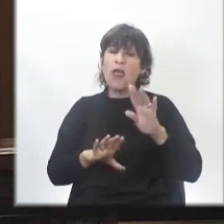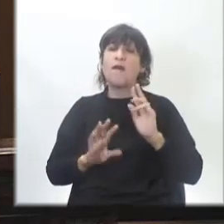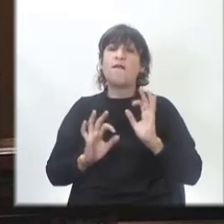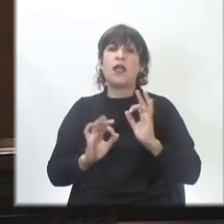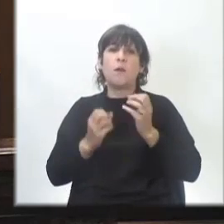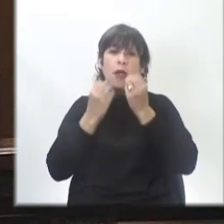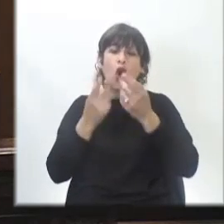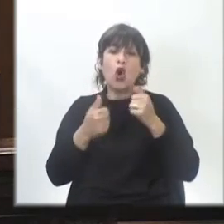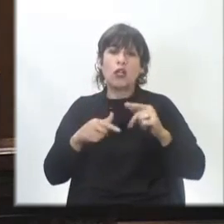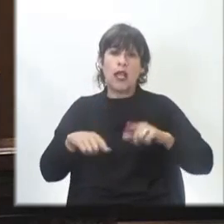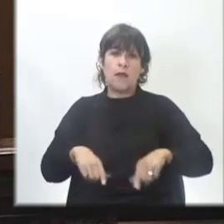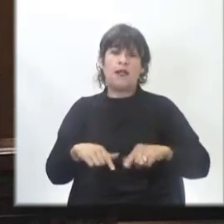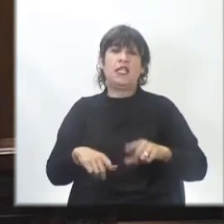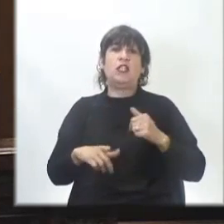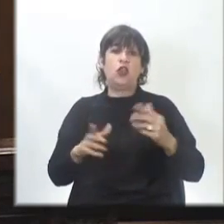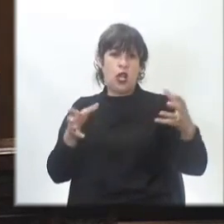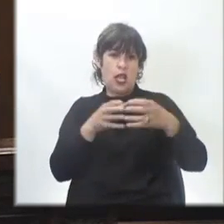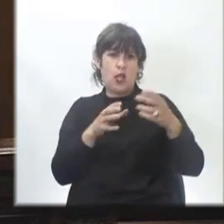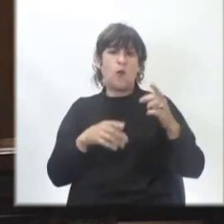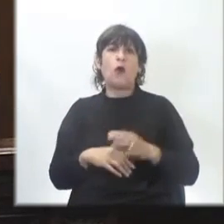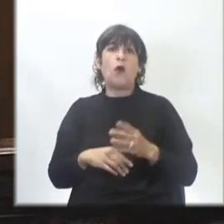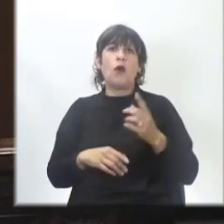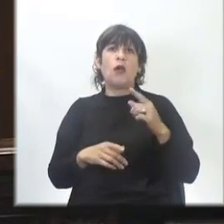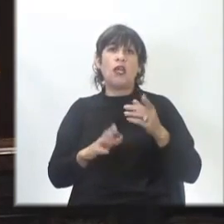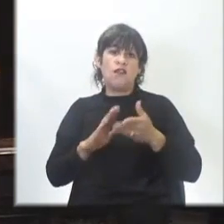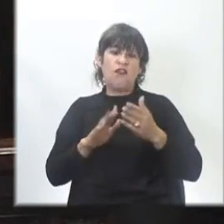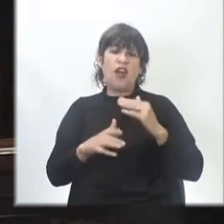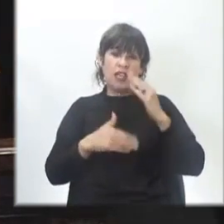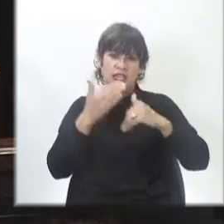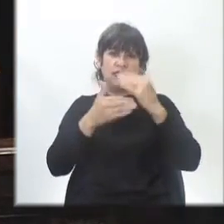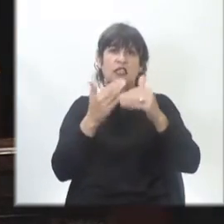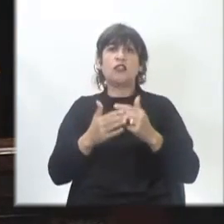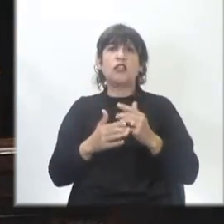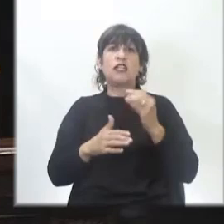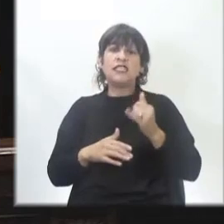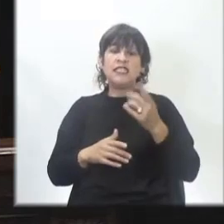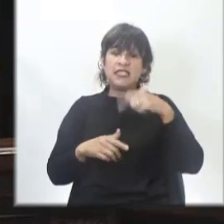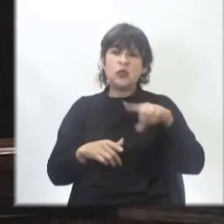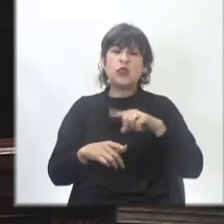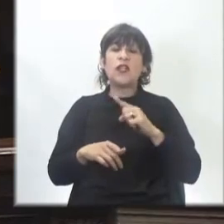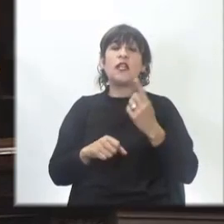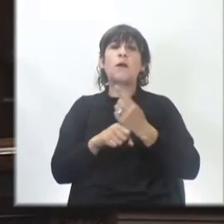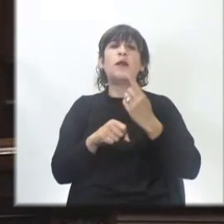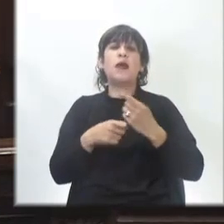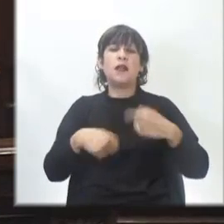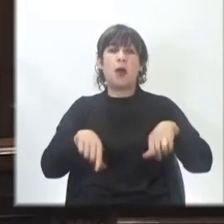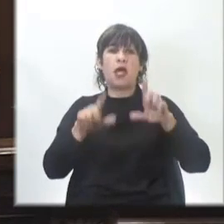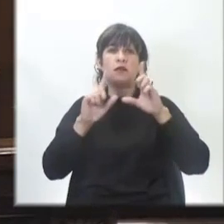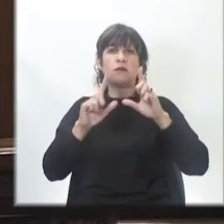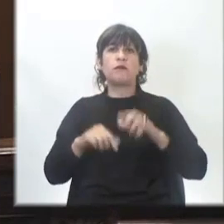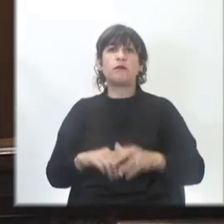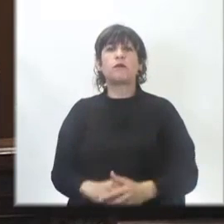su equipo lo que vamos a ir desarrollando. Así que, si les parece, la primera imagen.